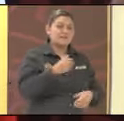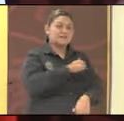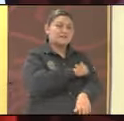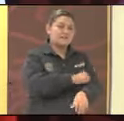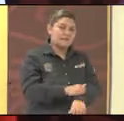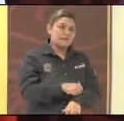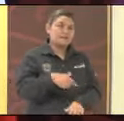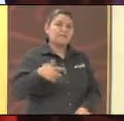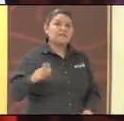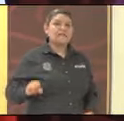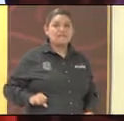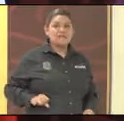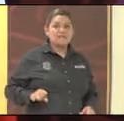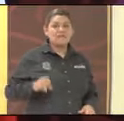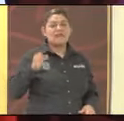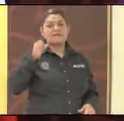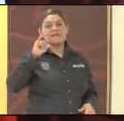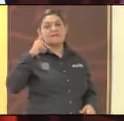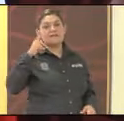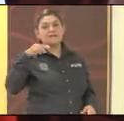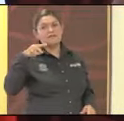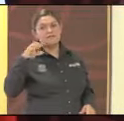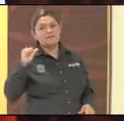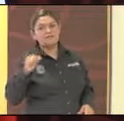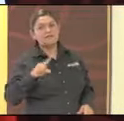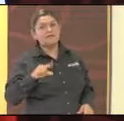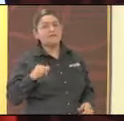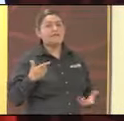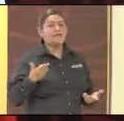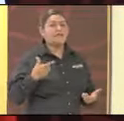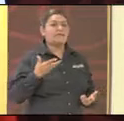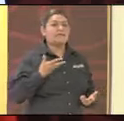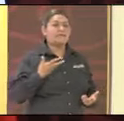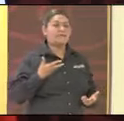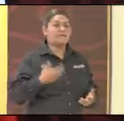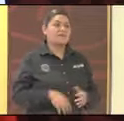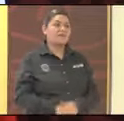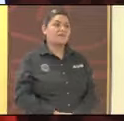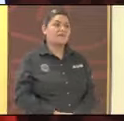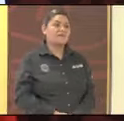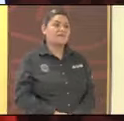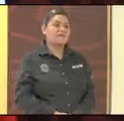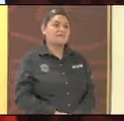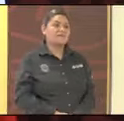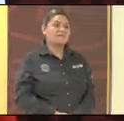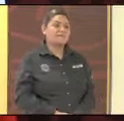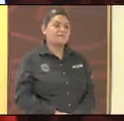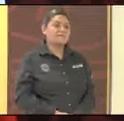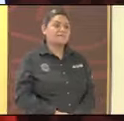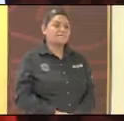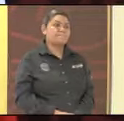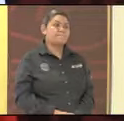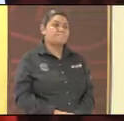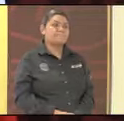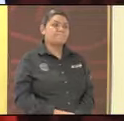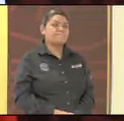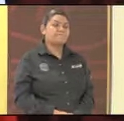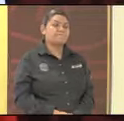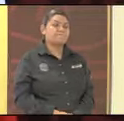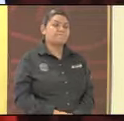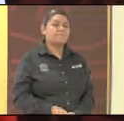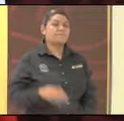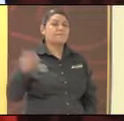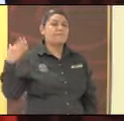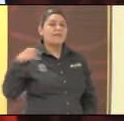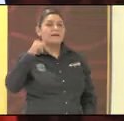que le interesa Altamira, la Ciponda, por ejemplo, luego. Ayer tuve una, un comentario con el vicealmirante